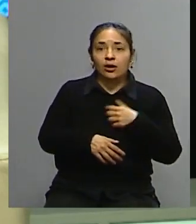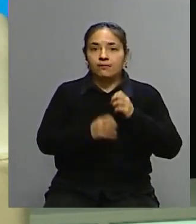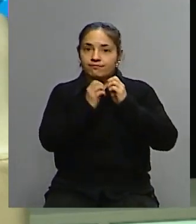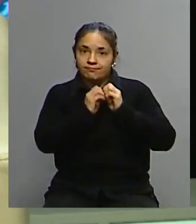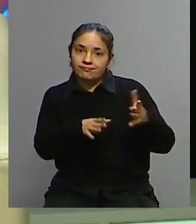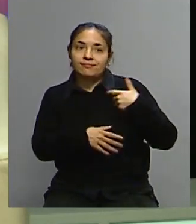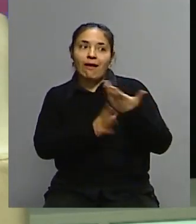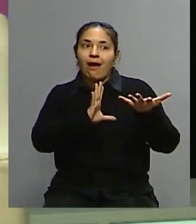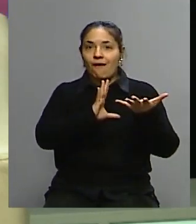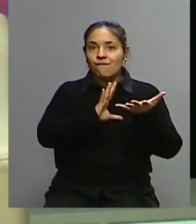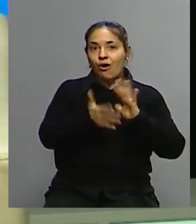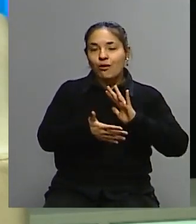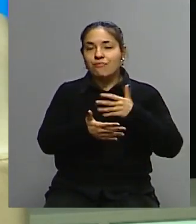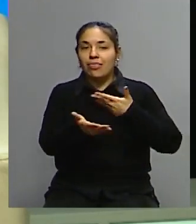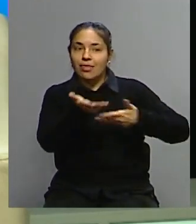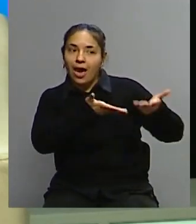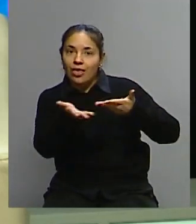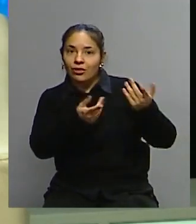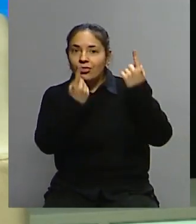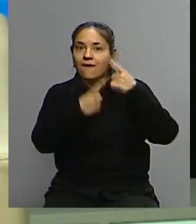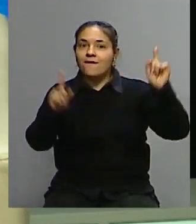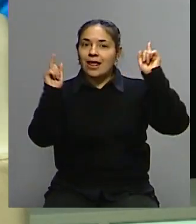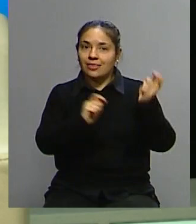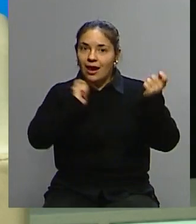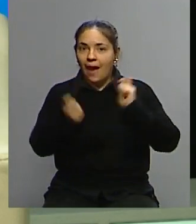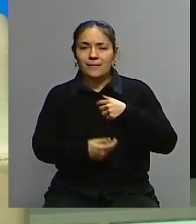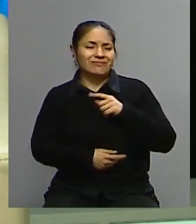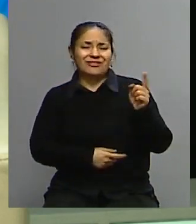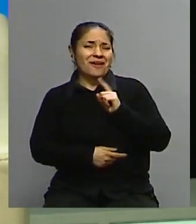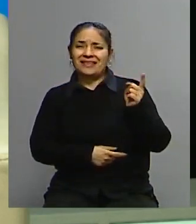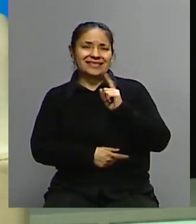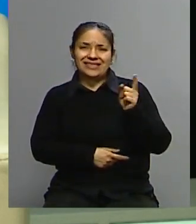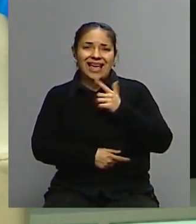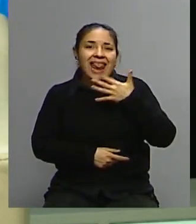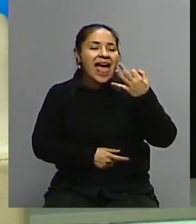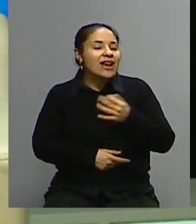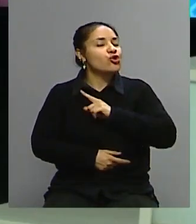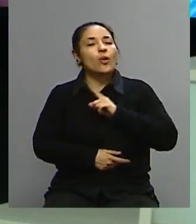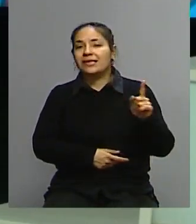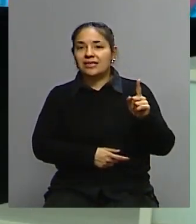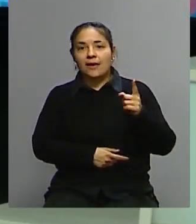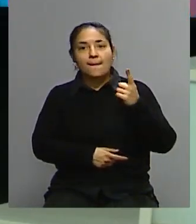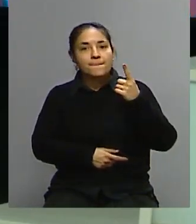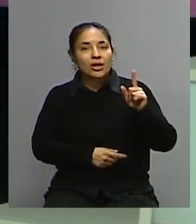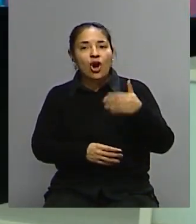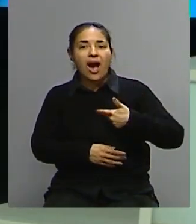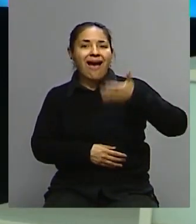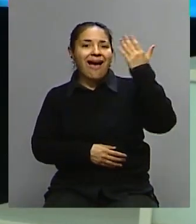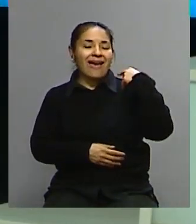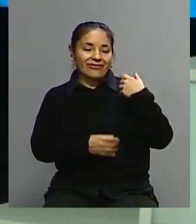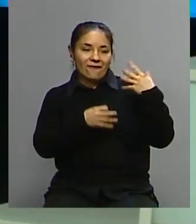de una manera distinta, no es real eso. Claro. Básicamente no es algo real. Pero es una preconcepción que traemos,